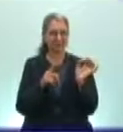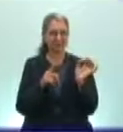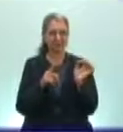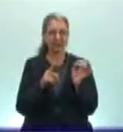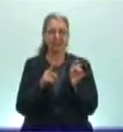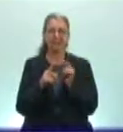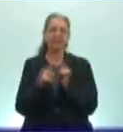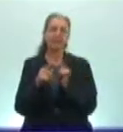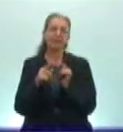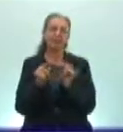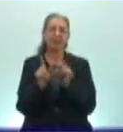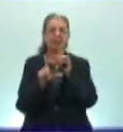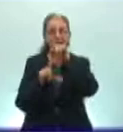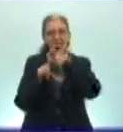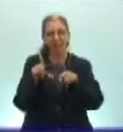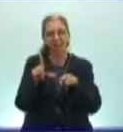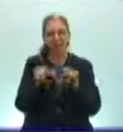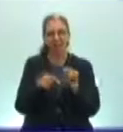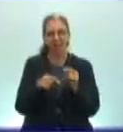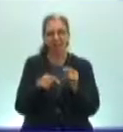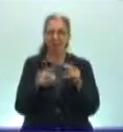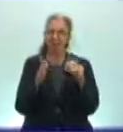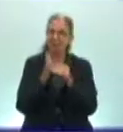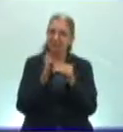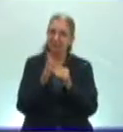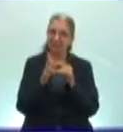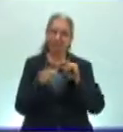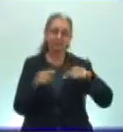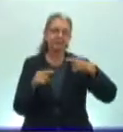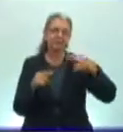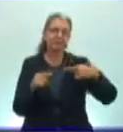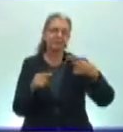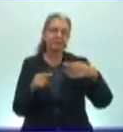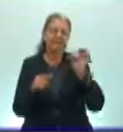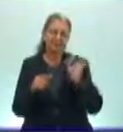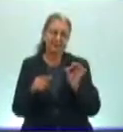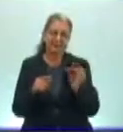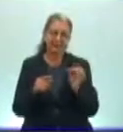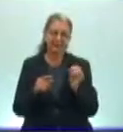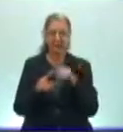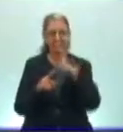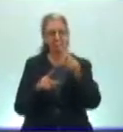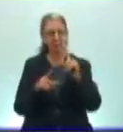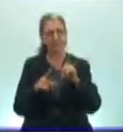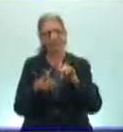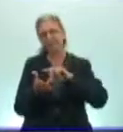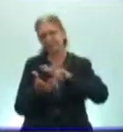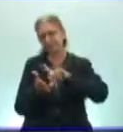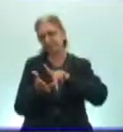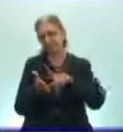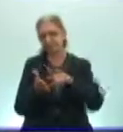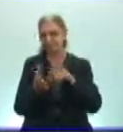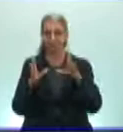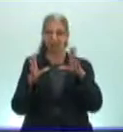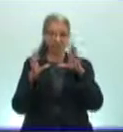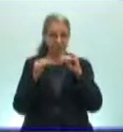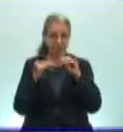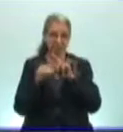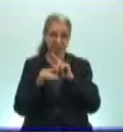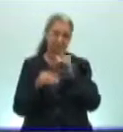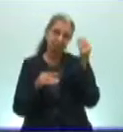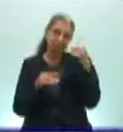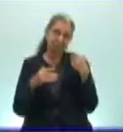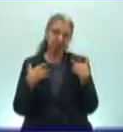longitud. Luego se pasó el resto de la tarde haciendo lo mismo con el resto de circunferencias. Por la noche, como ya no sabía qué